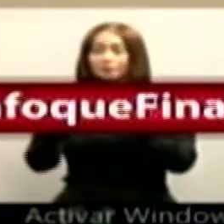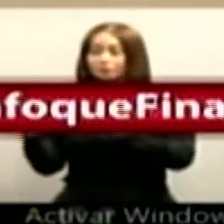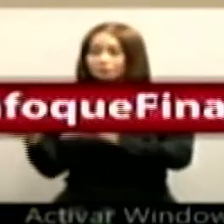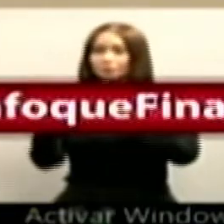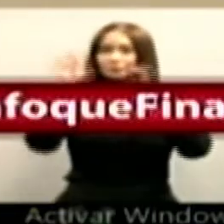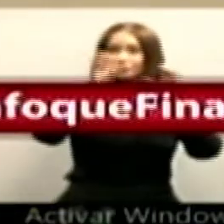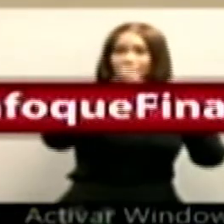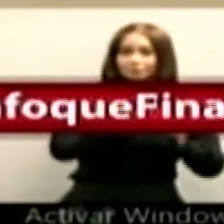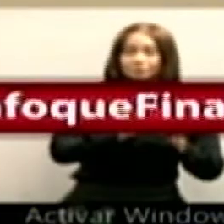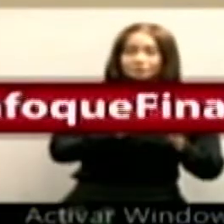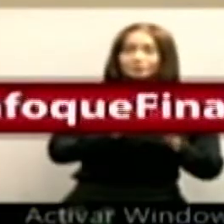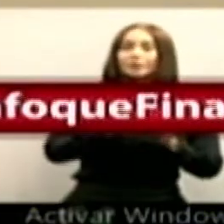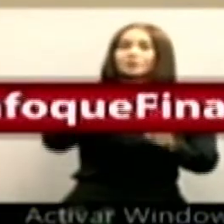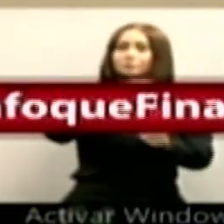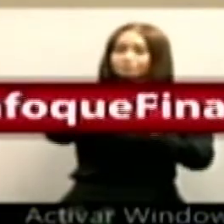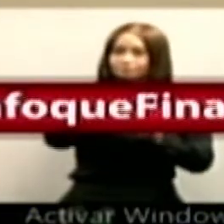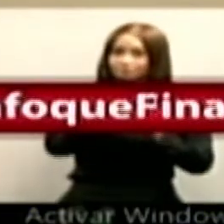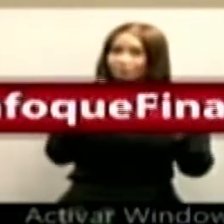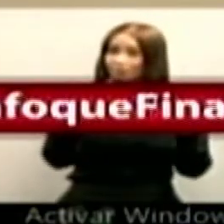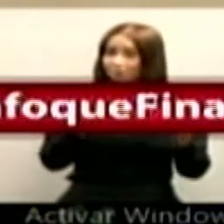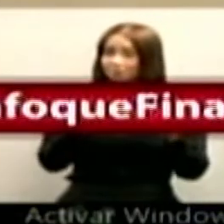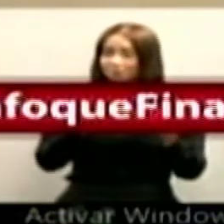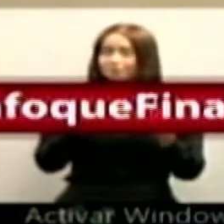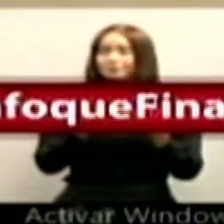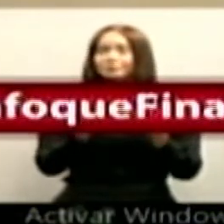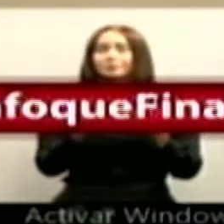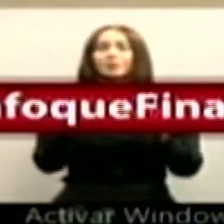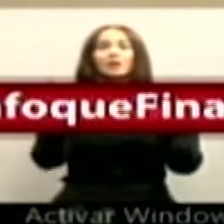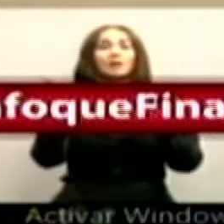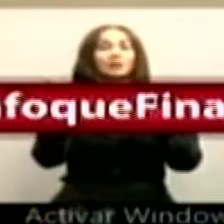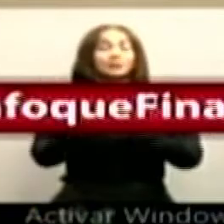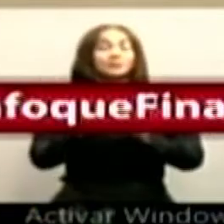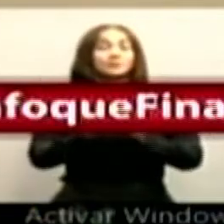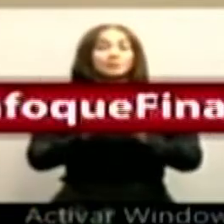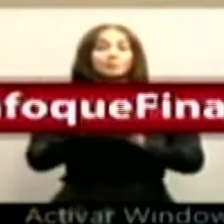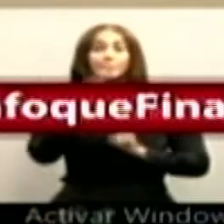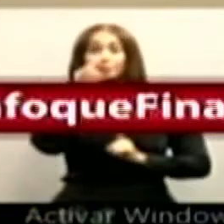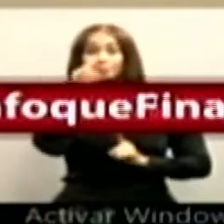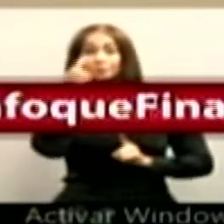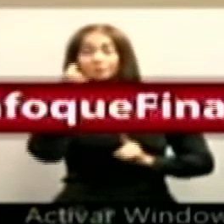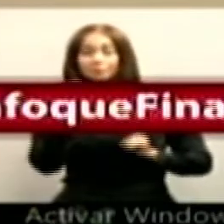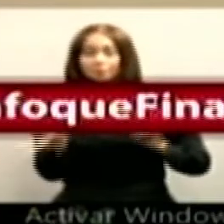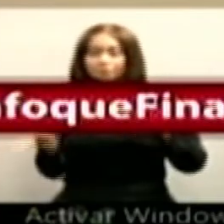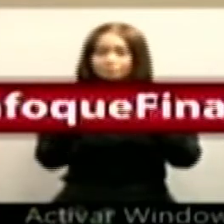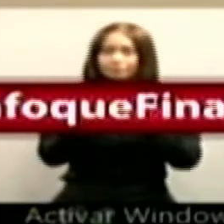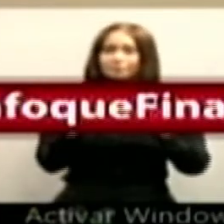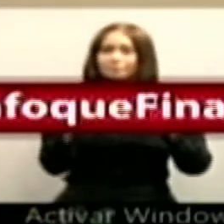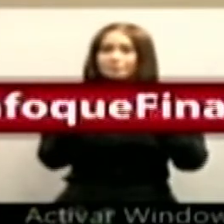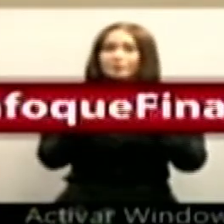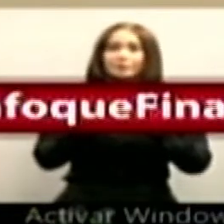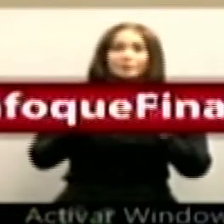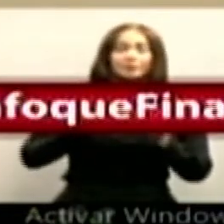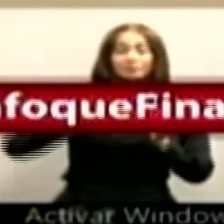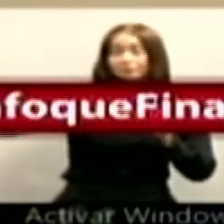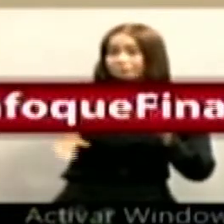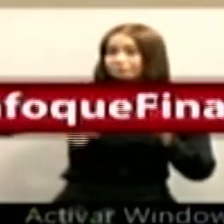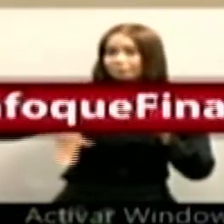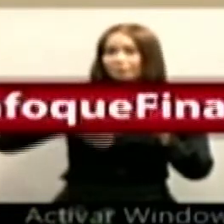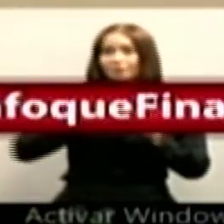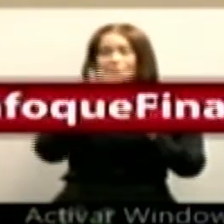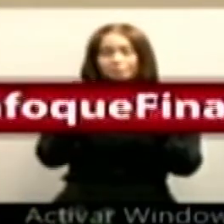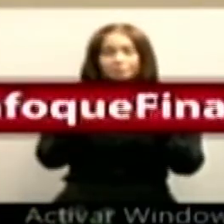y la autorización a laboratorios privados para realizar más pruebas, incremento en la disponibilidad de camas y la inclusión